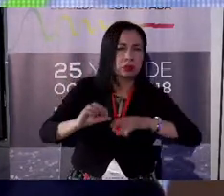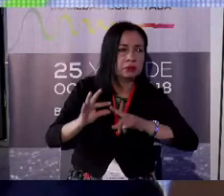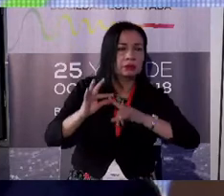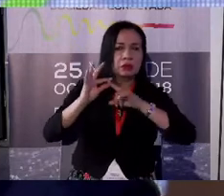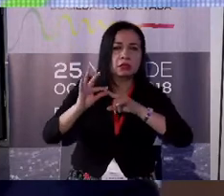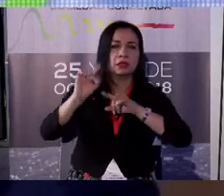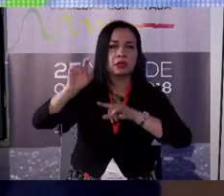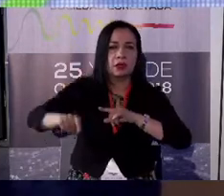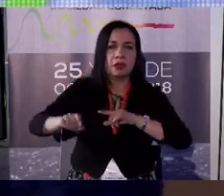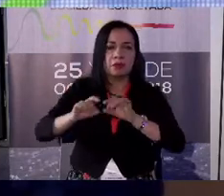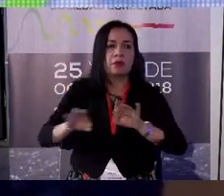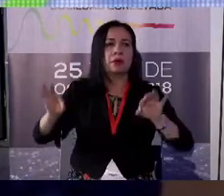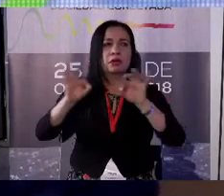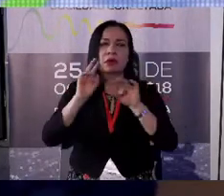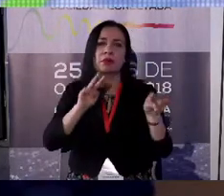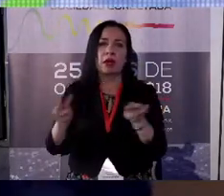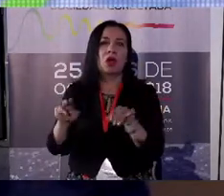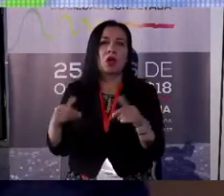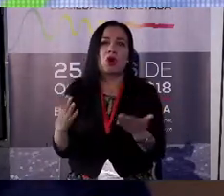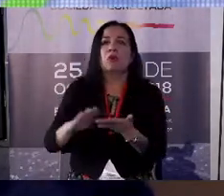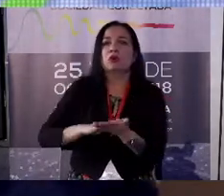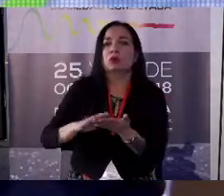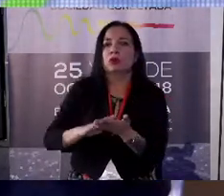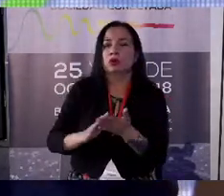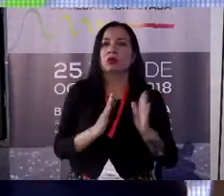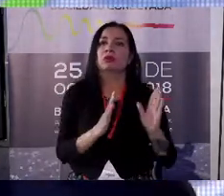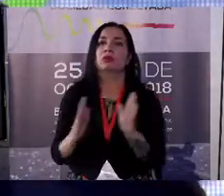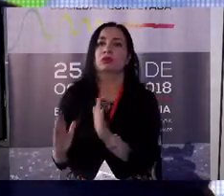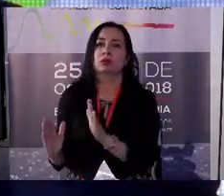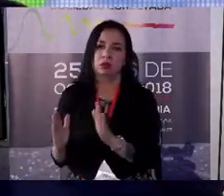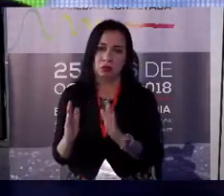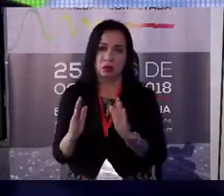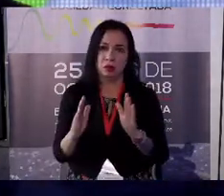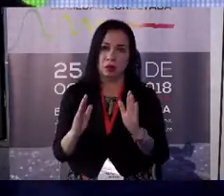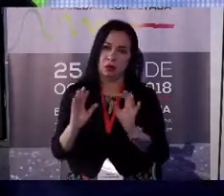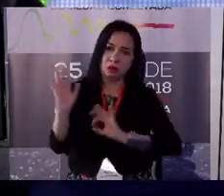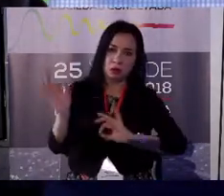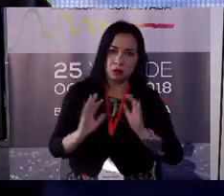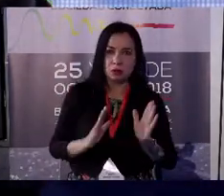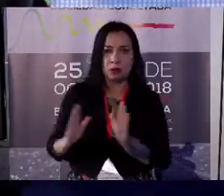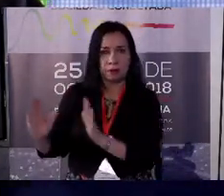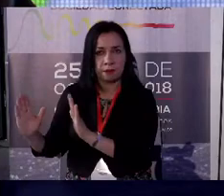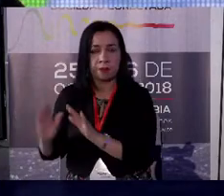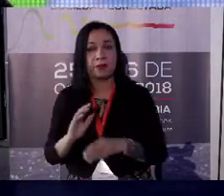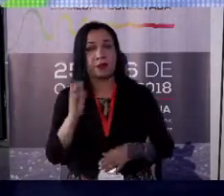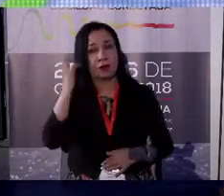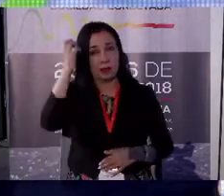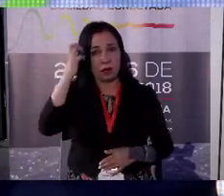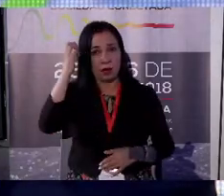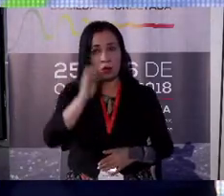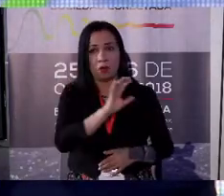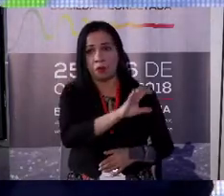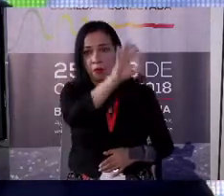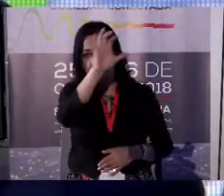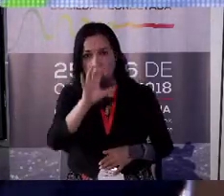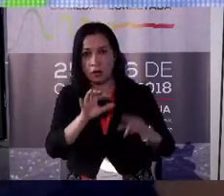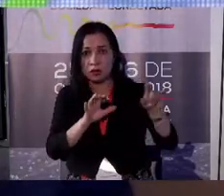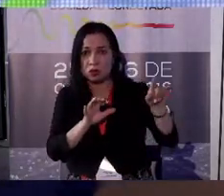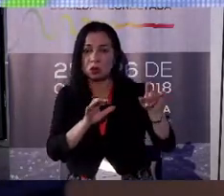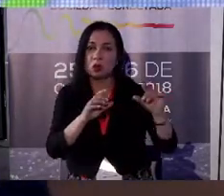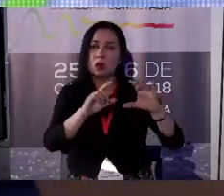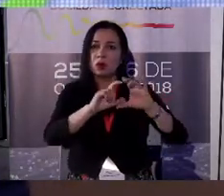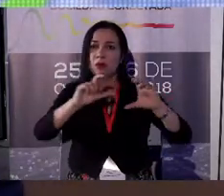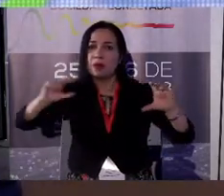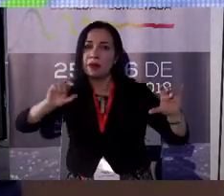también ver cómo tener soluciones armonizadas. Por eso, por ejemplo, muchos de los europeos están trabajando con la banda 26, si eso